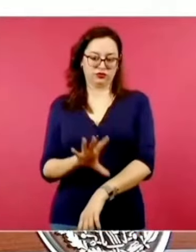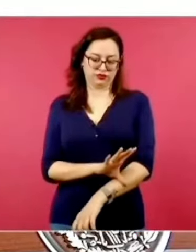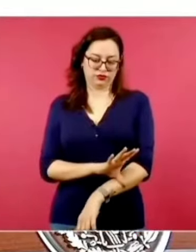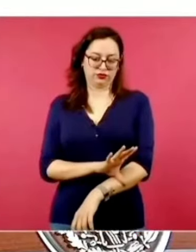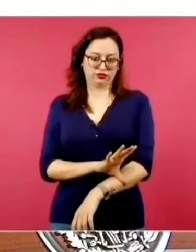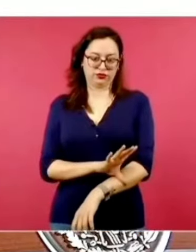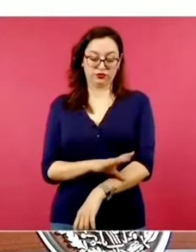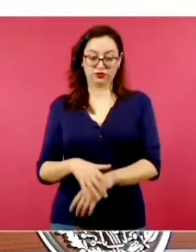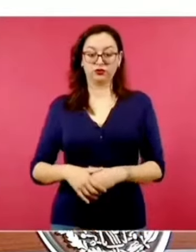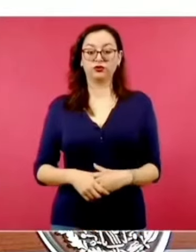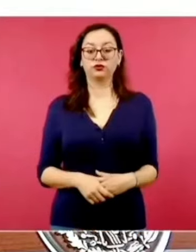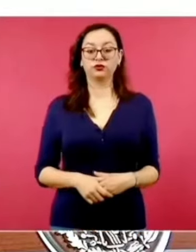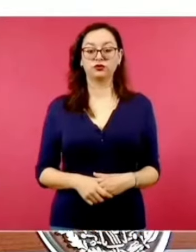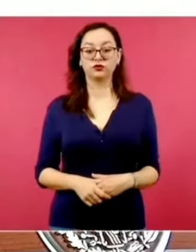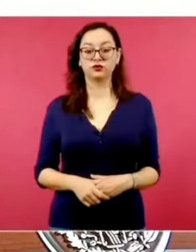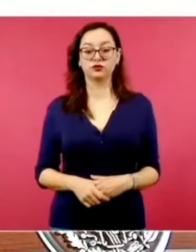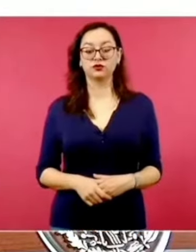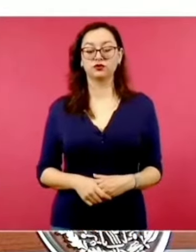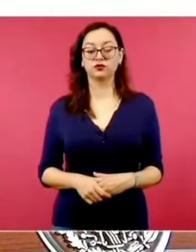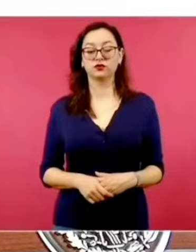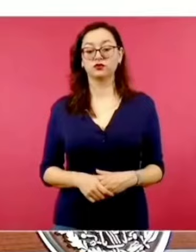público estamos